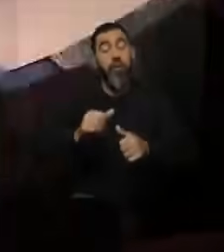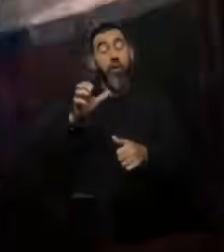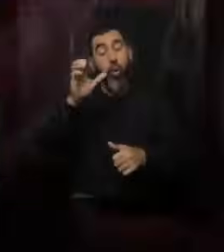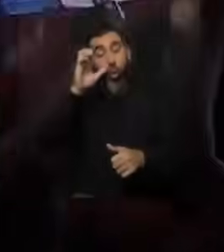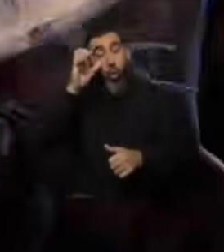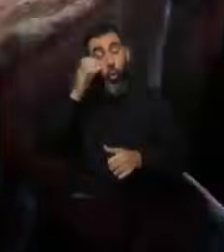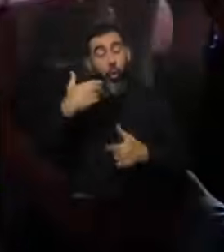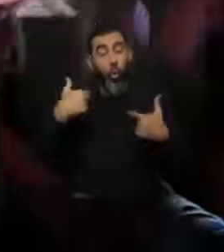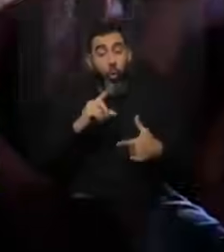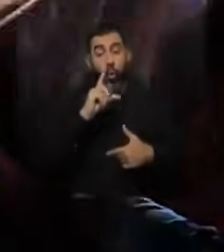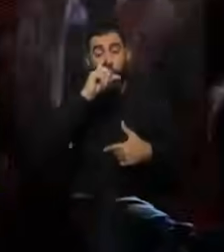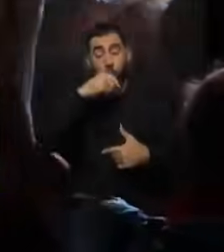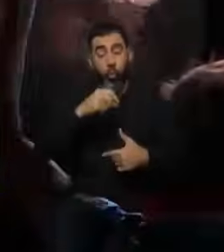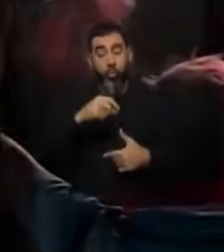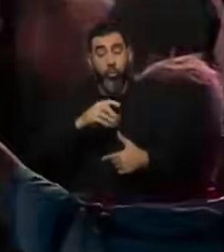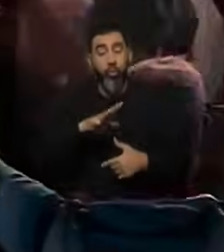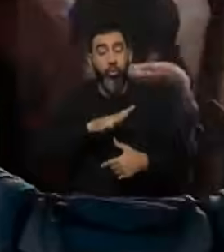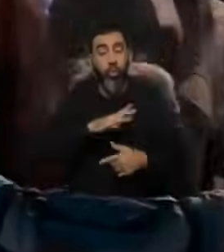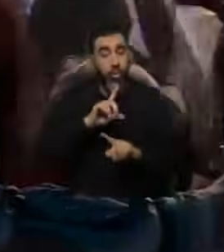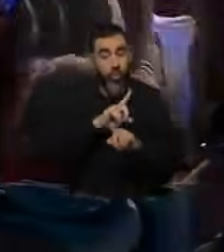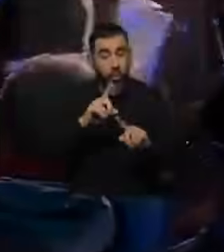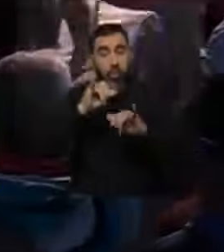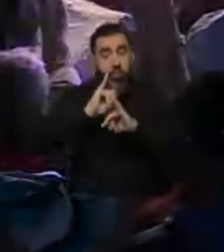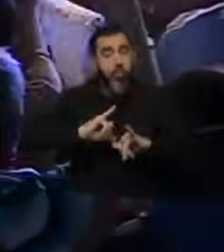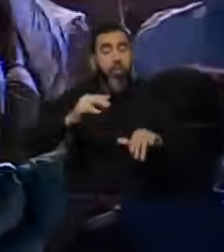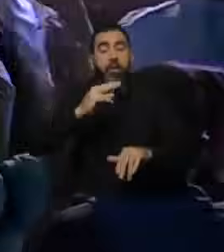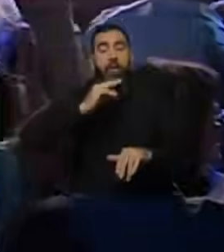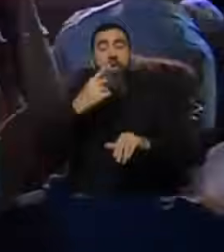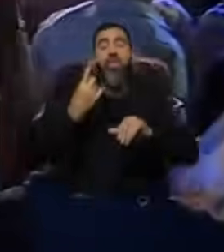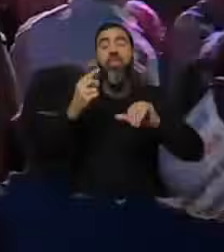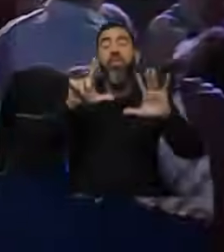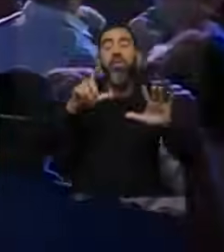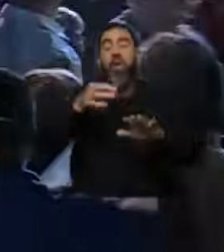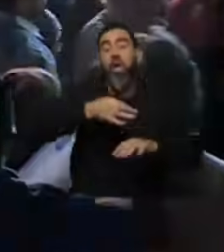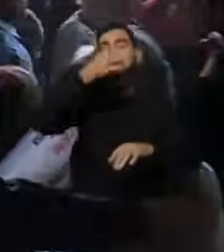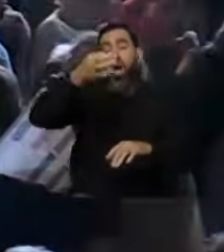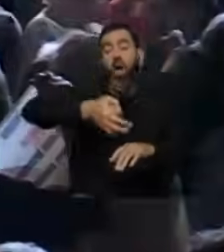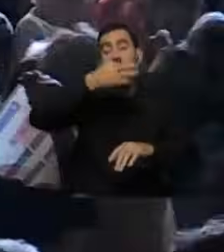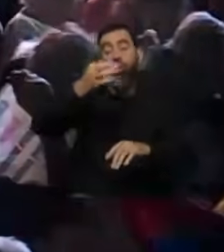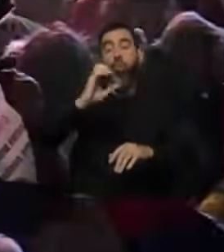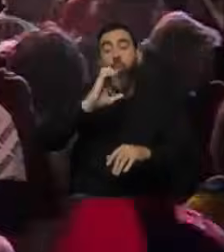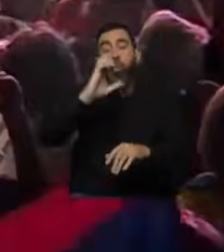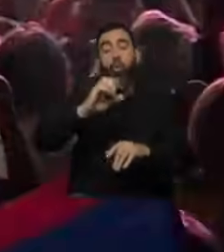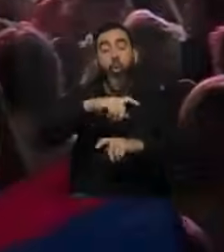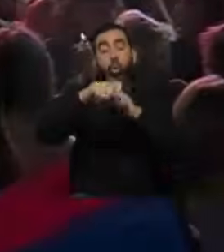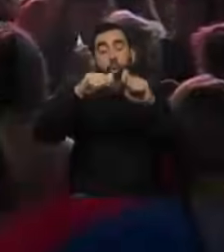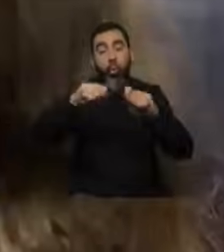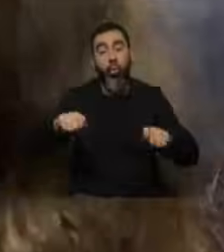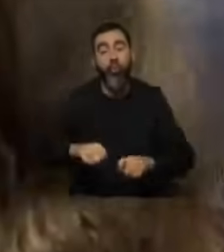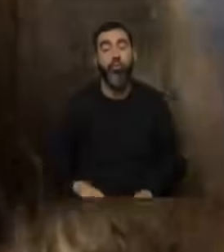intendenta de montevido Carolina cose lanzará su precandidatura este viernes 17 en un acto en el club